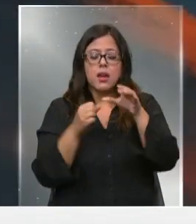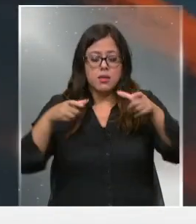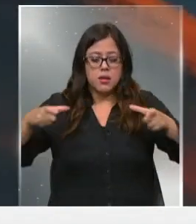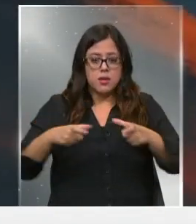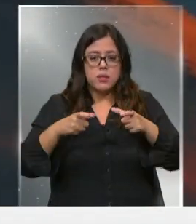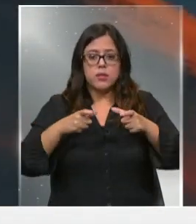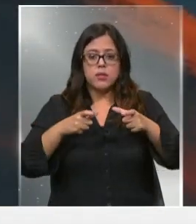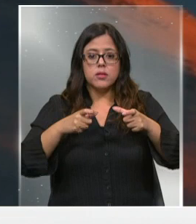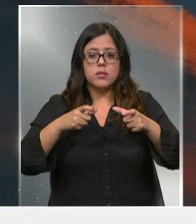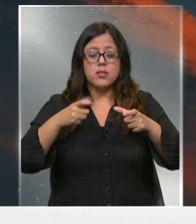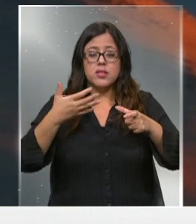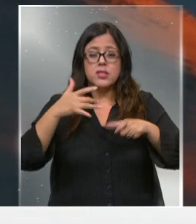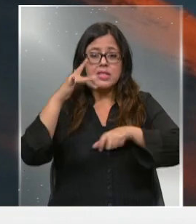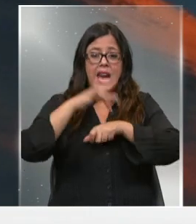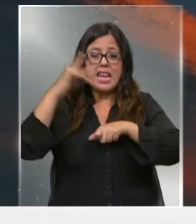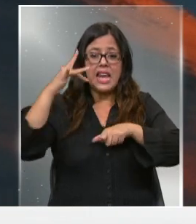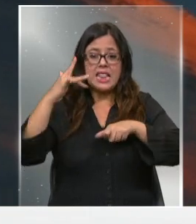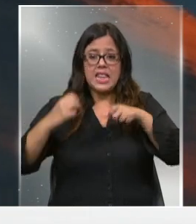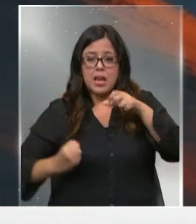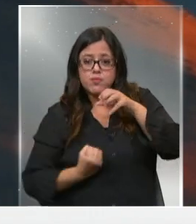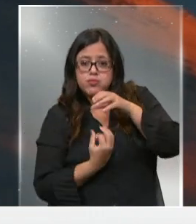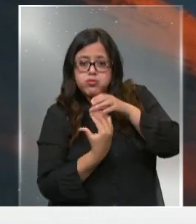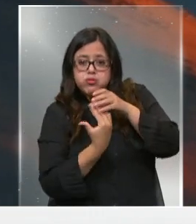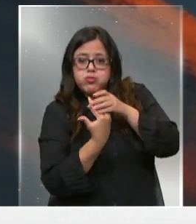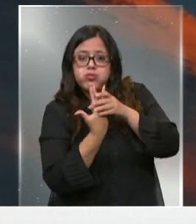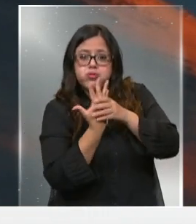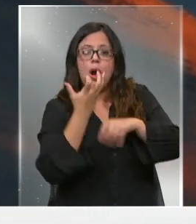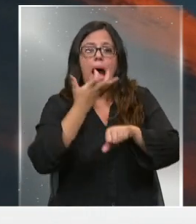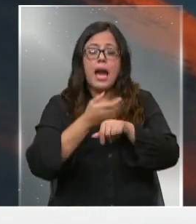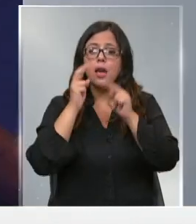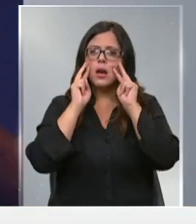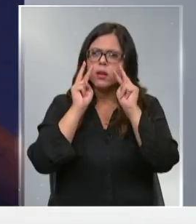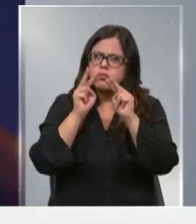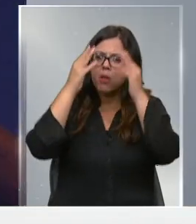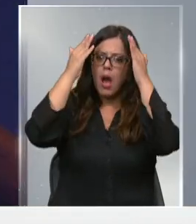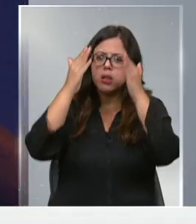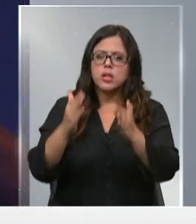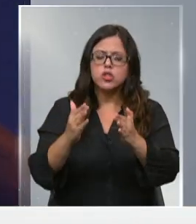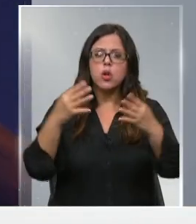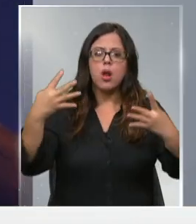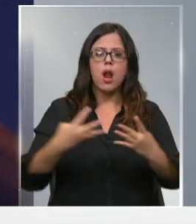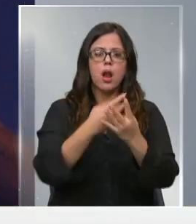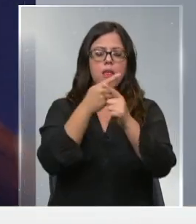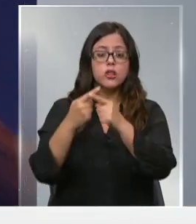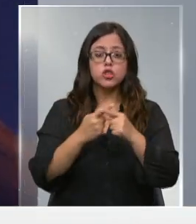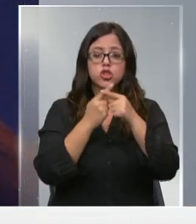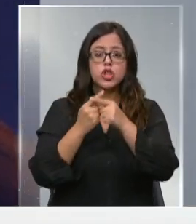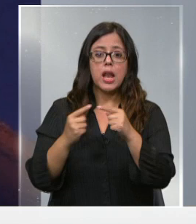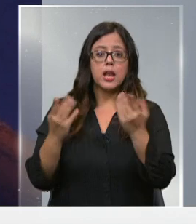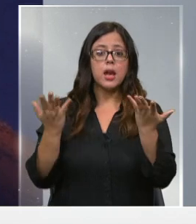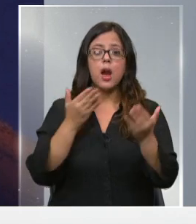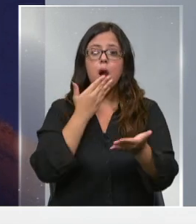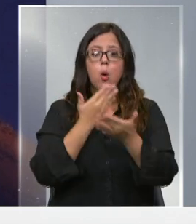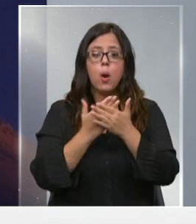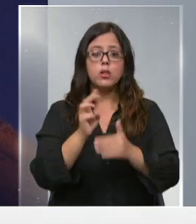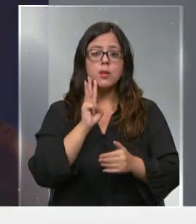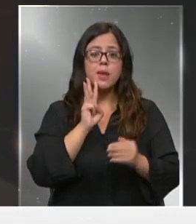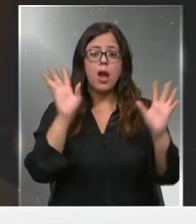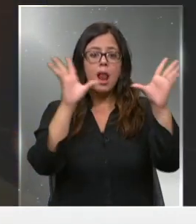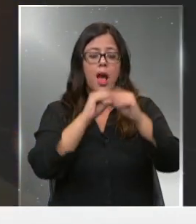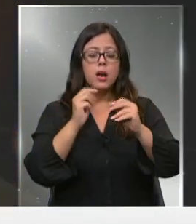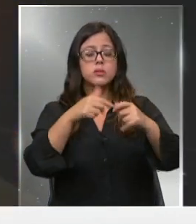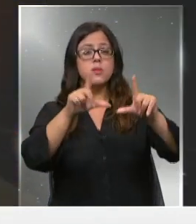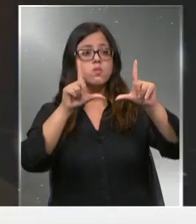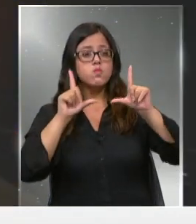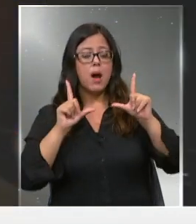arriba. Estos registros de incandescencia en el cráter llamaron la atención en redes sociales la noche de este miércoles. Las